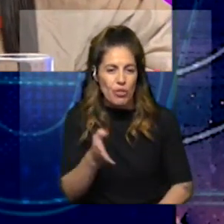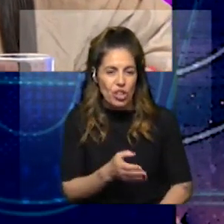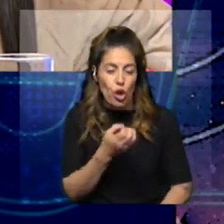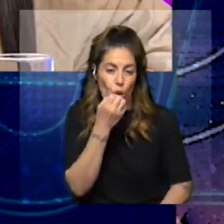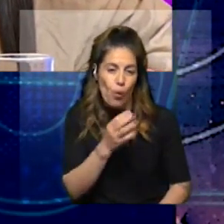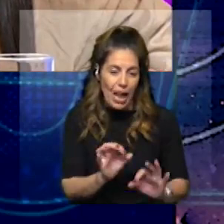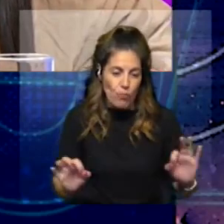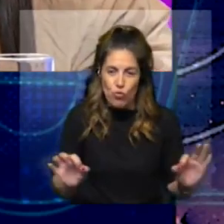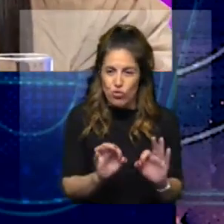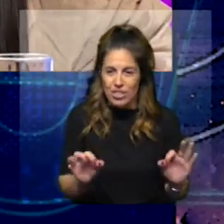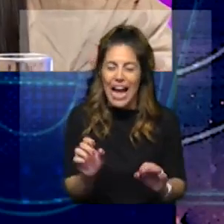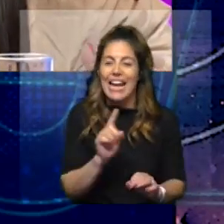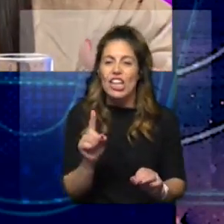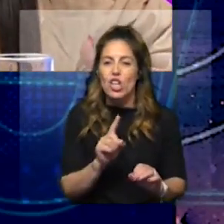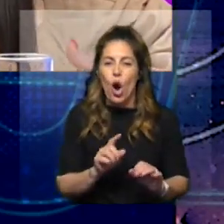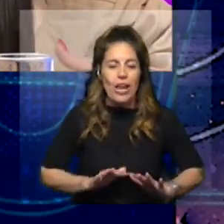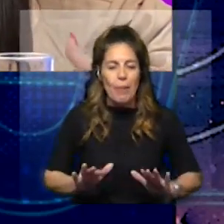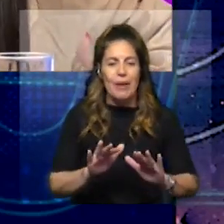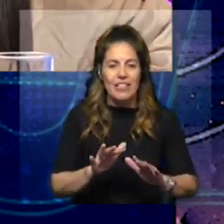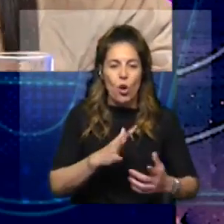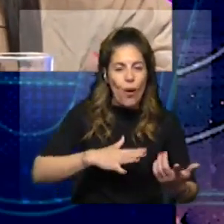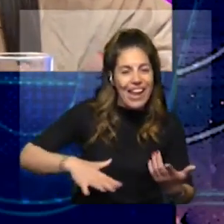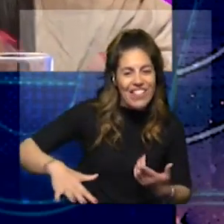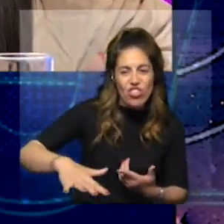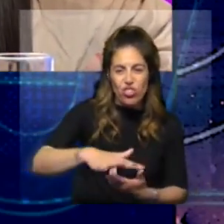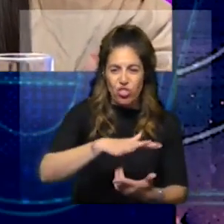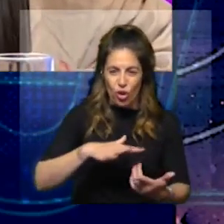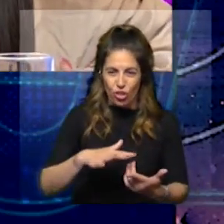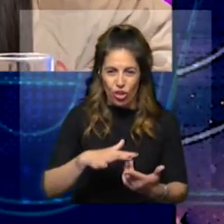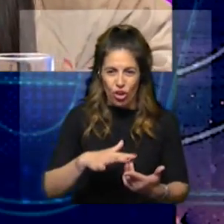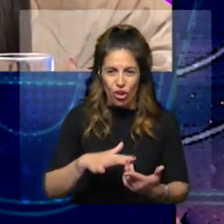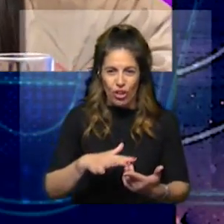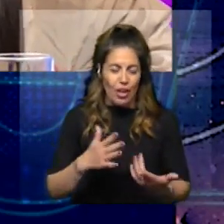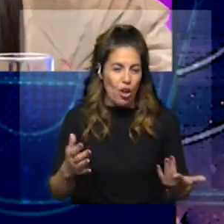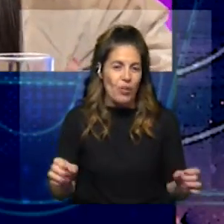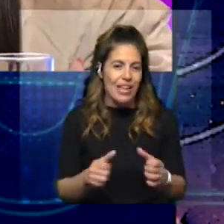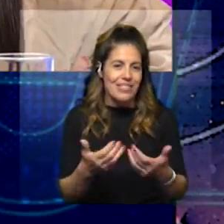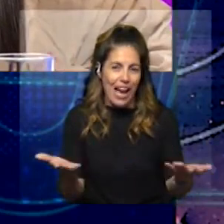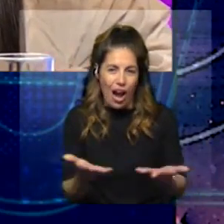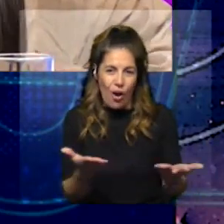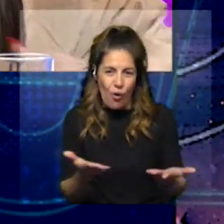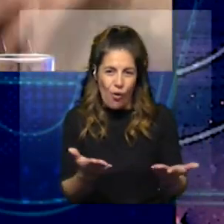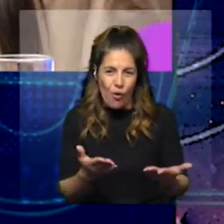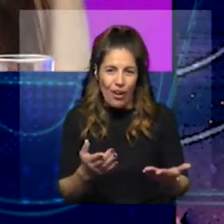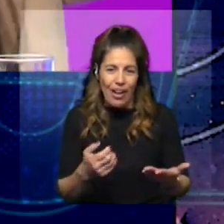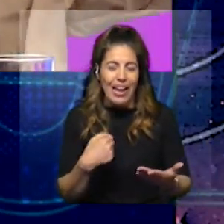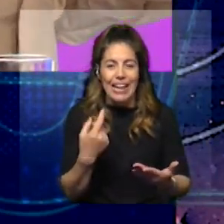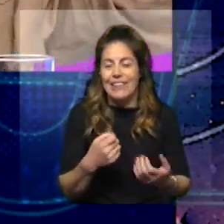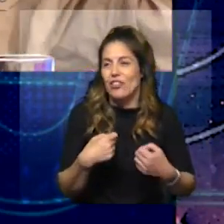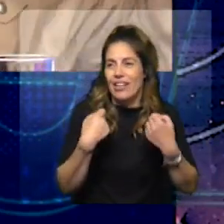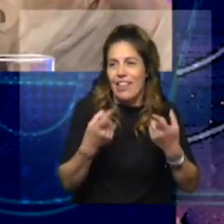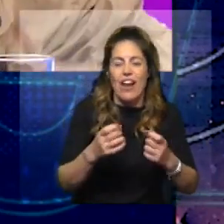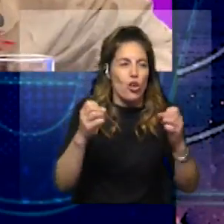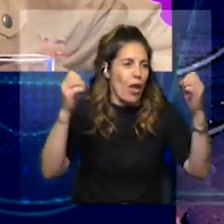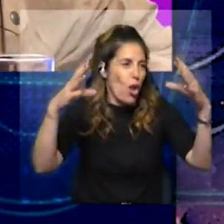musical. No tanto en todo el color, como se hace ahora, Taylor Swift, Coldplay, viste que te regala esto, te ponen esto,